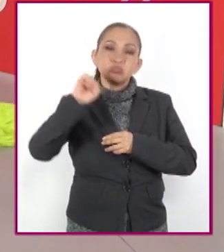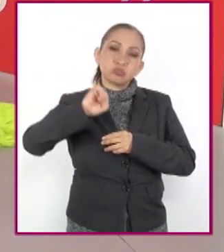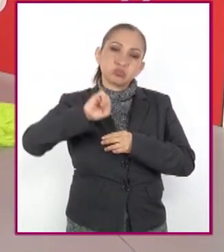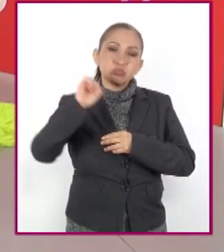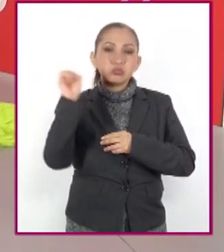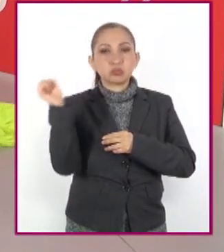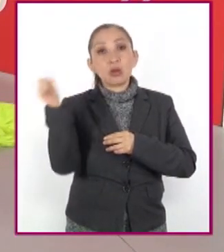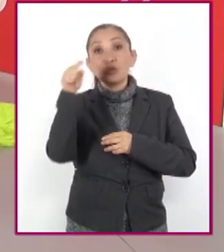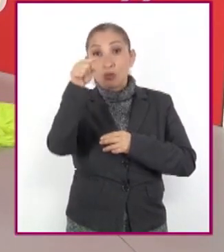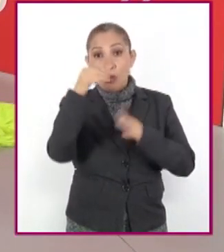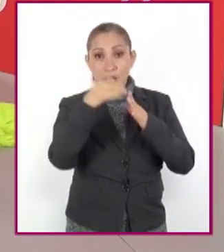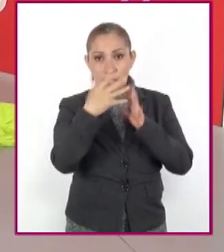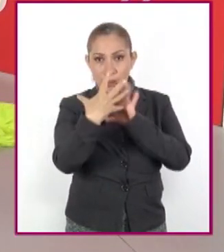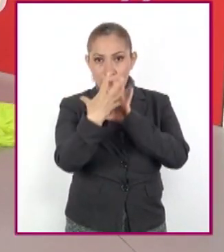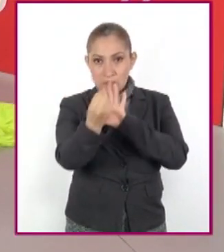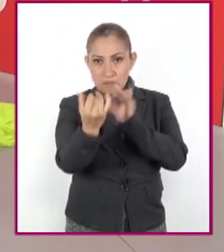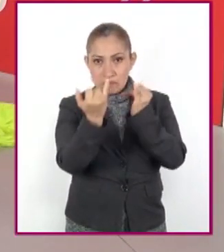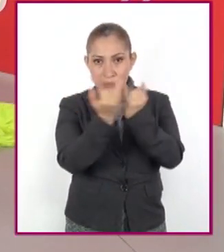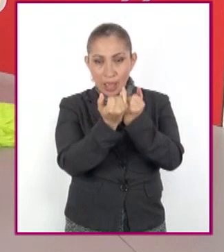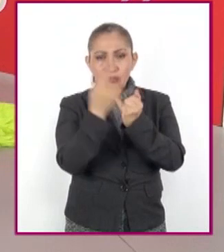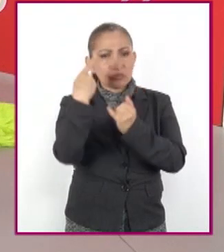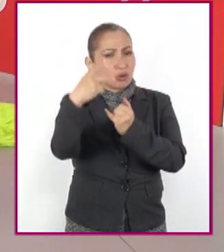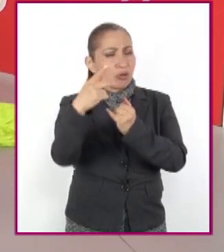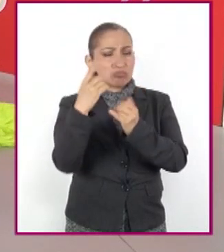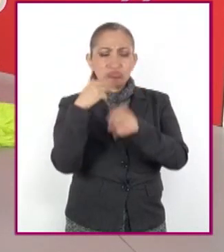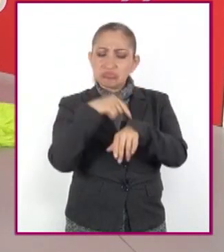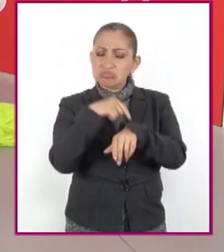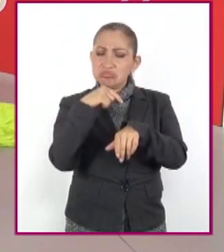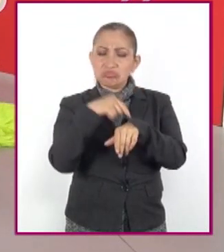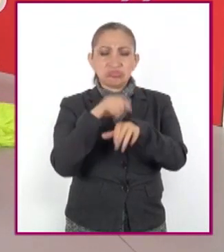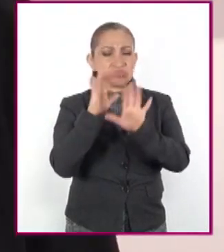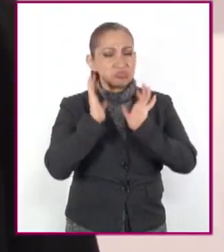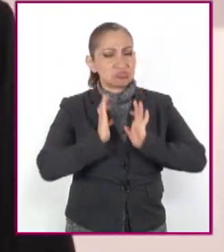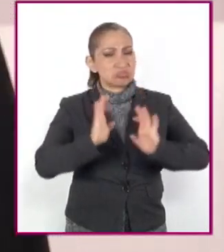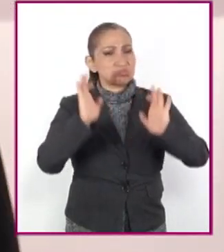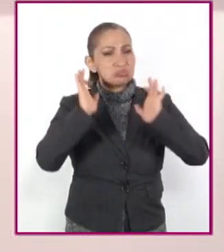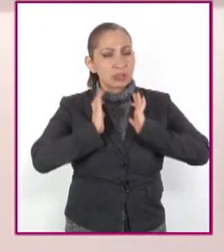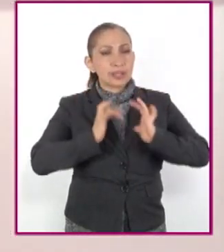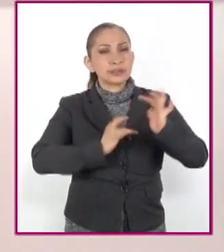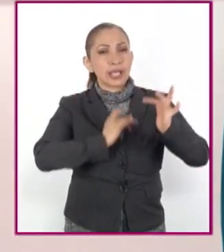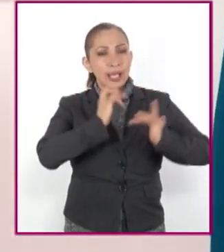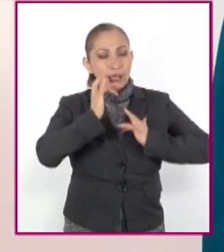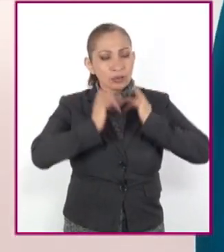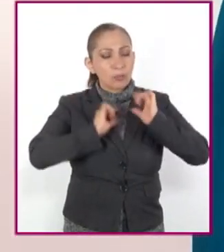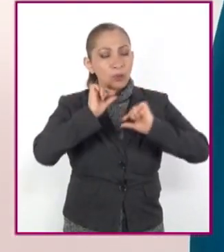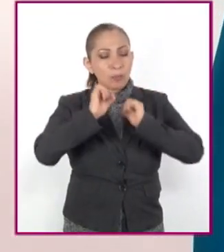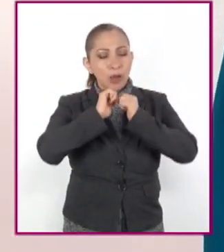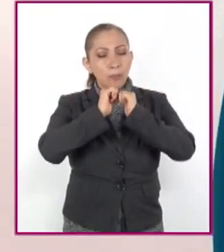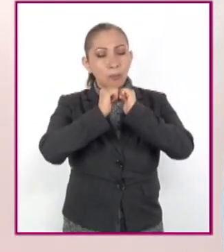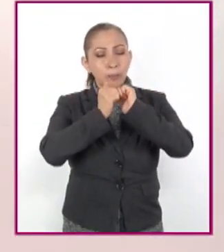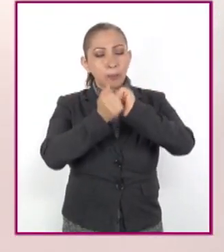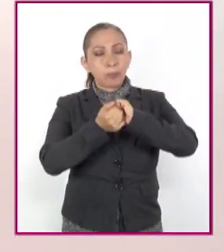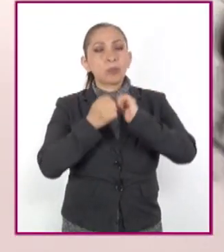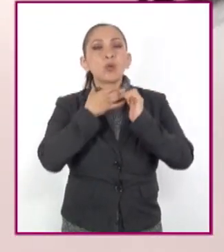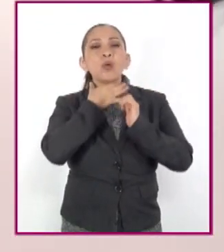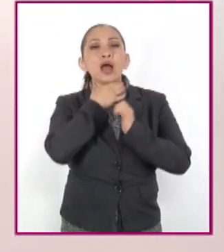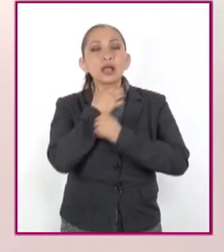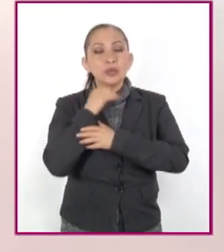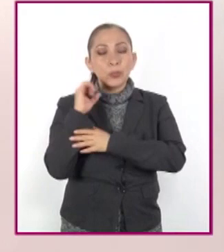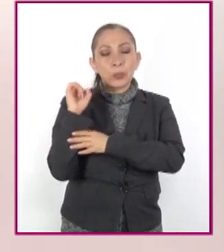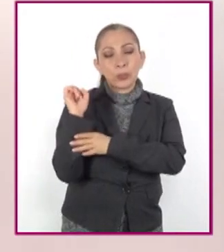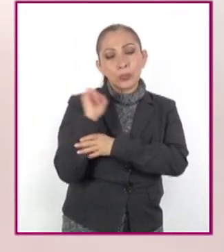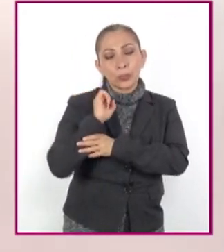lados. Ustedes en casita, a su ritmo, a su tiempo, sintiendo cómo se va relajando nuestro cuello,